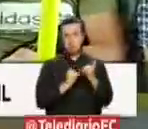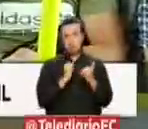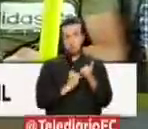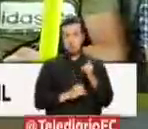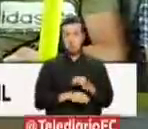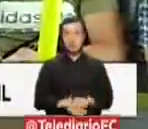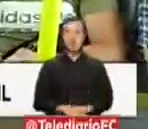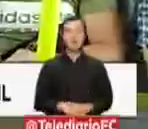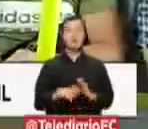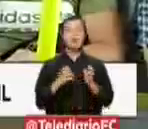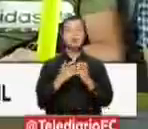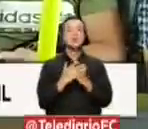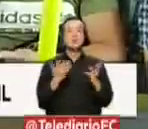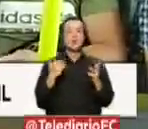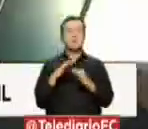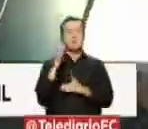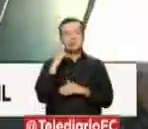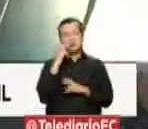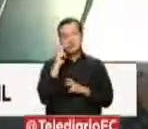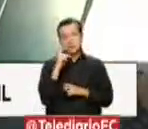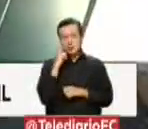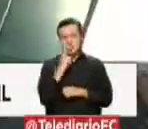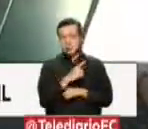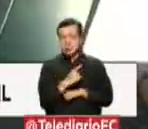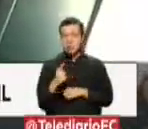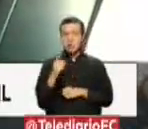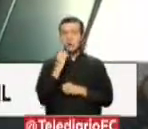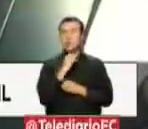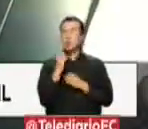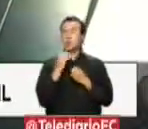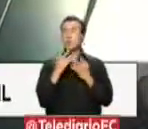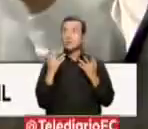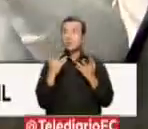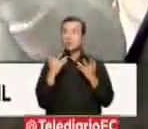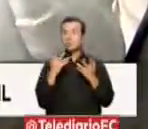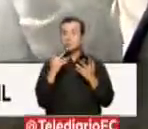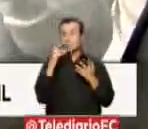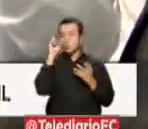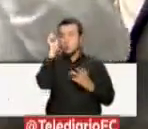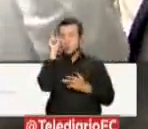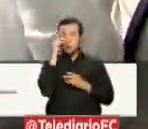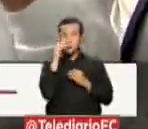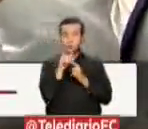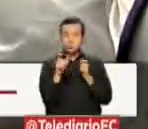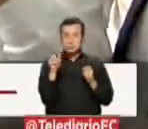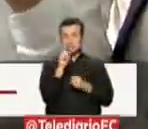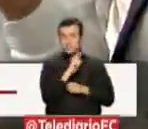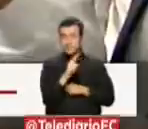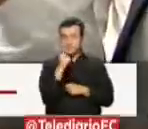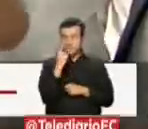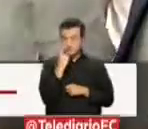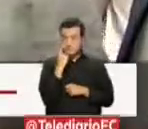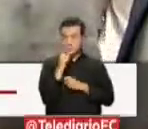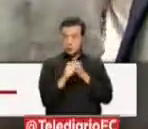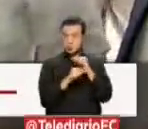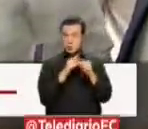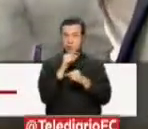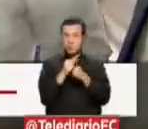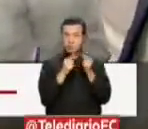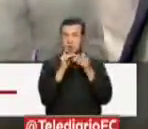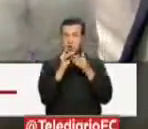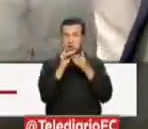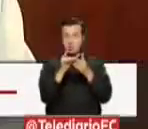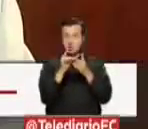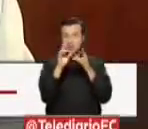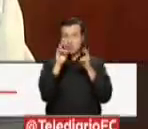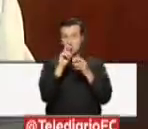La idea es un poco investigar, sociabilizar el tema y ver la opinión de mucha gente para ir orientándonos en